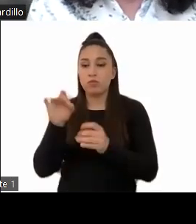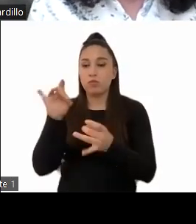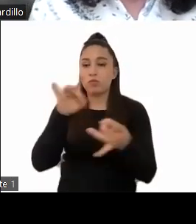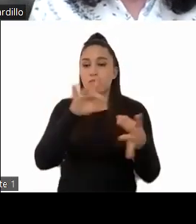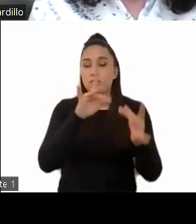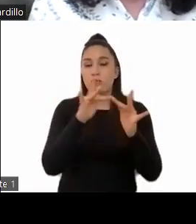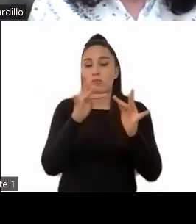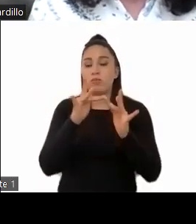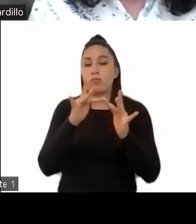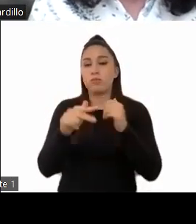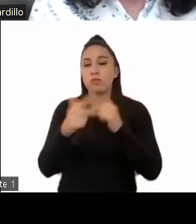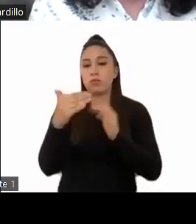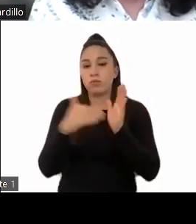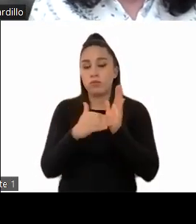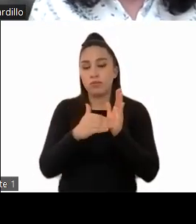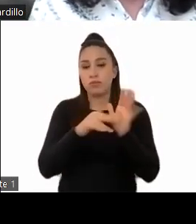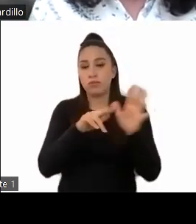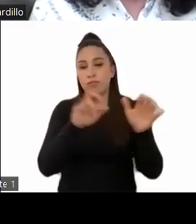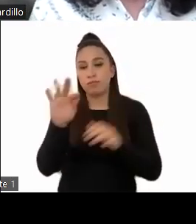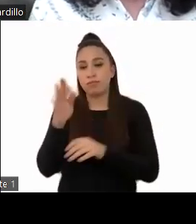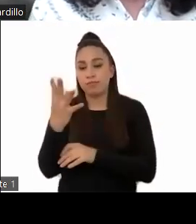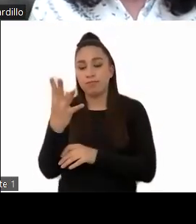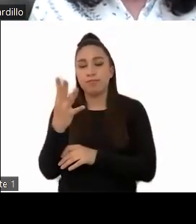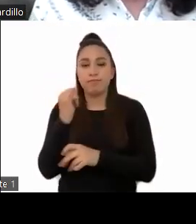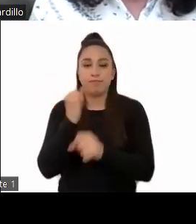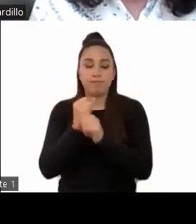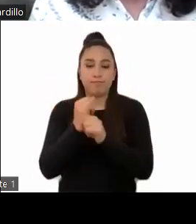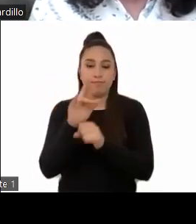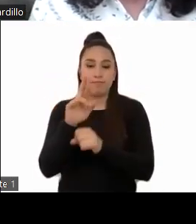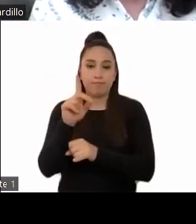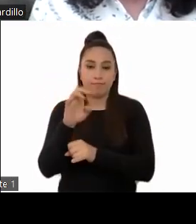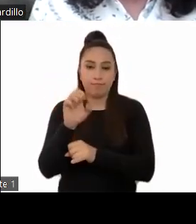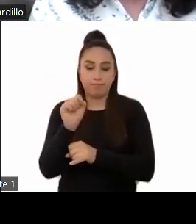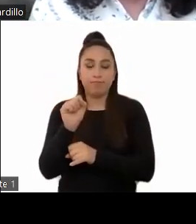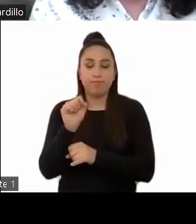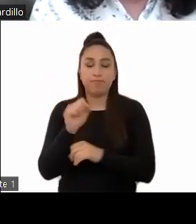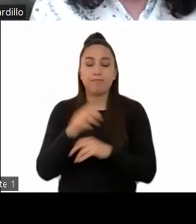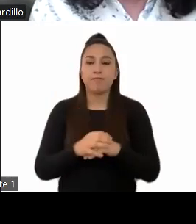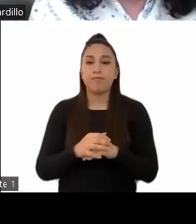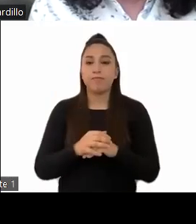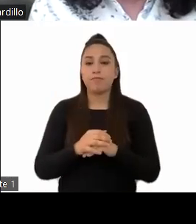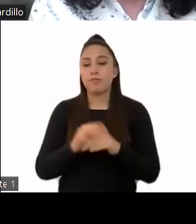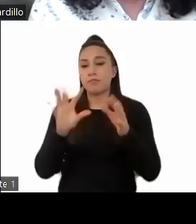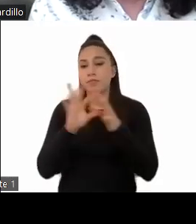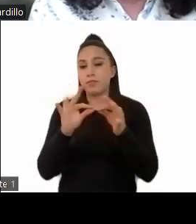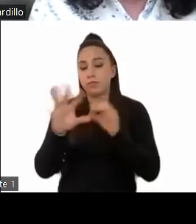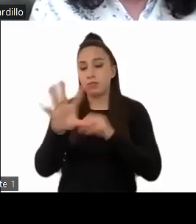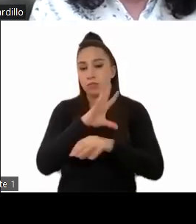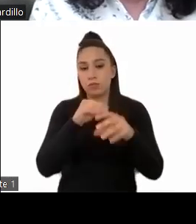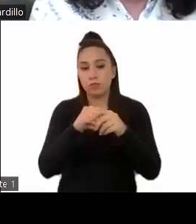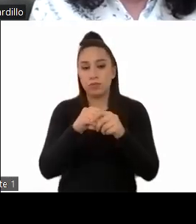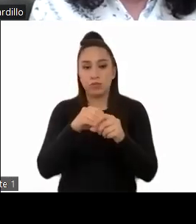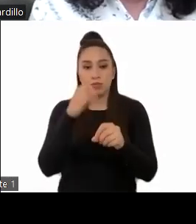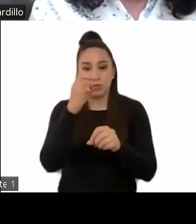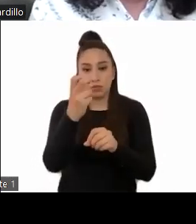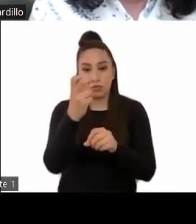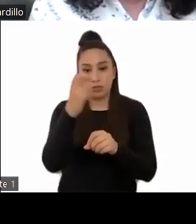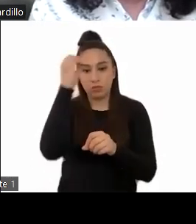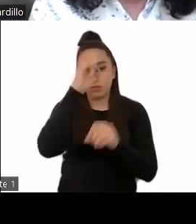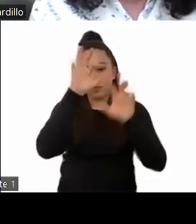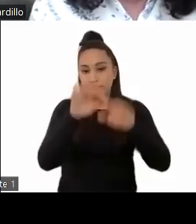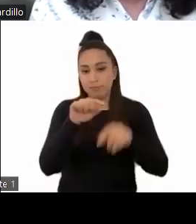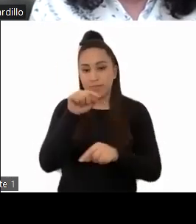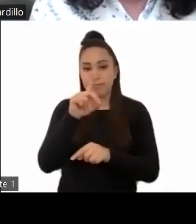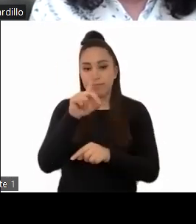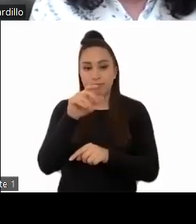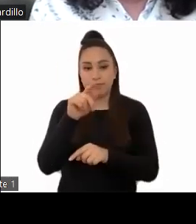13,844 puntos Wi-Fi. Es por lo anterior y por las demás consideraciones hechas dentro del dictamen que se somete a su